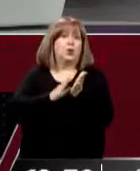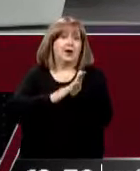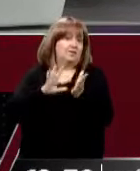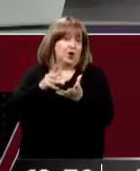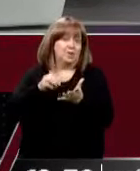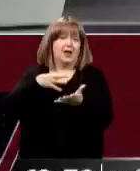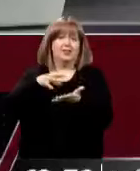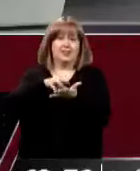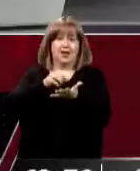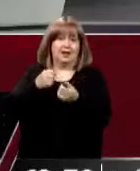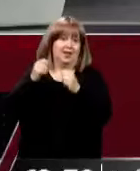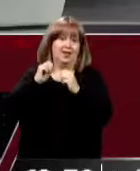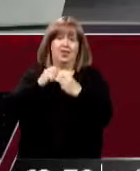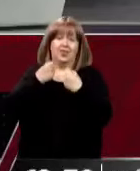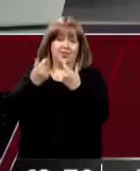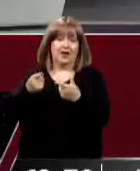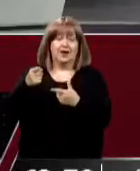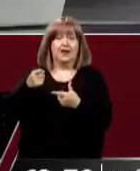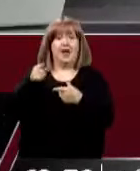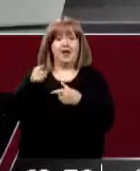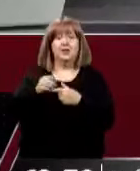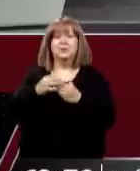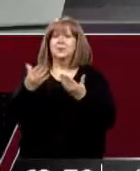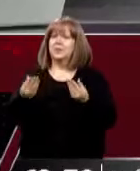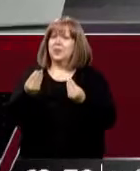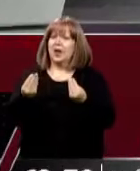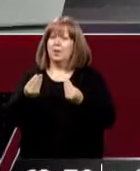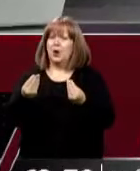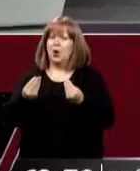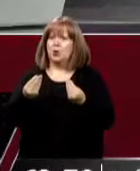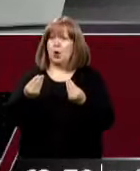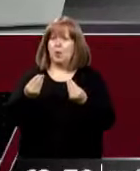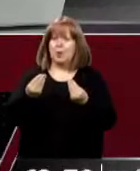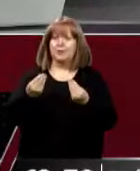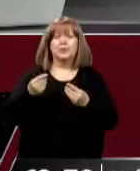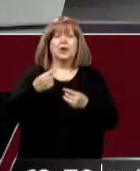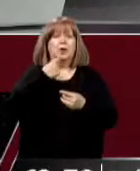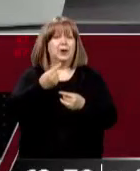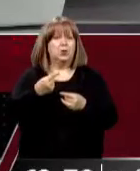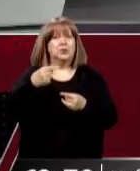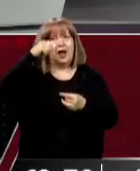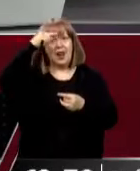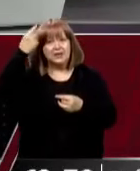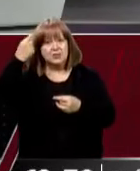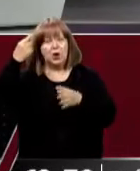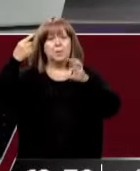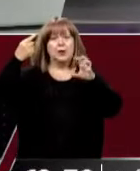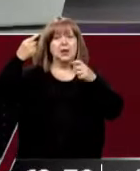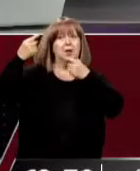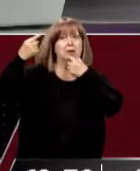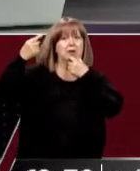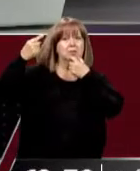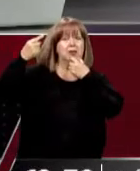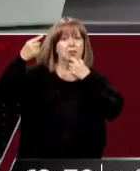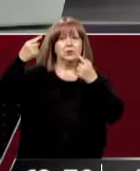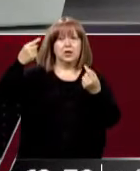que empiecen con la tarea legal. En este caso, Nación y provincia no trabajan en conjunto, o sea, porque siento como que la provincia de Mendoza